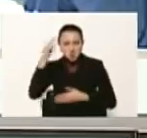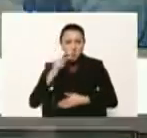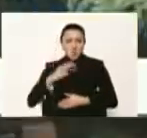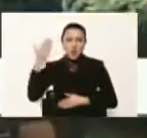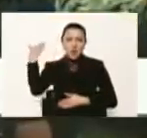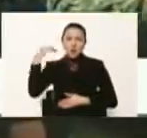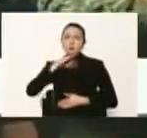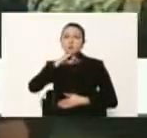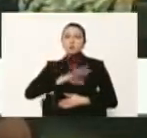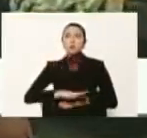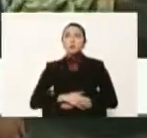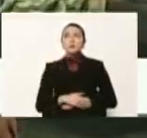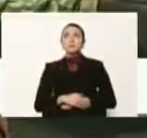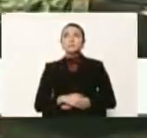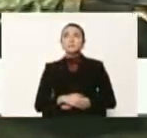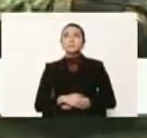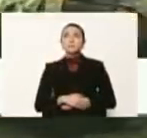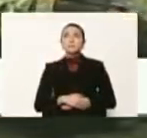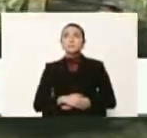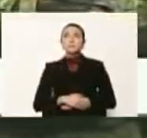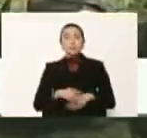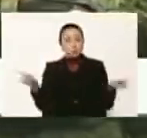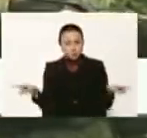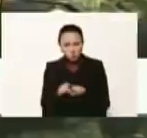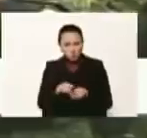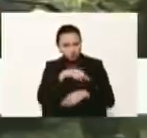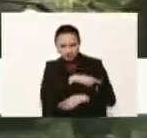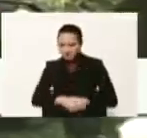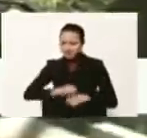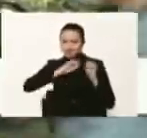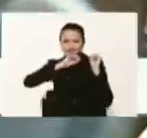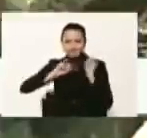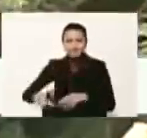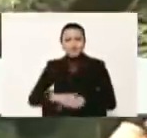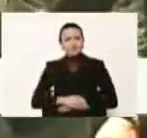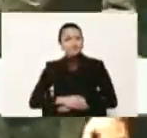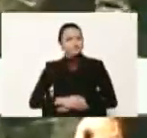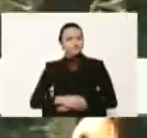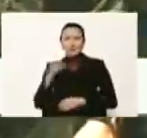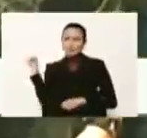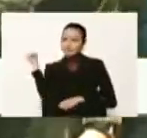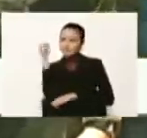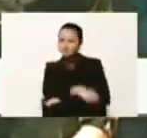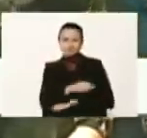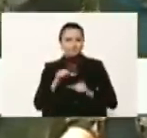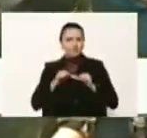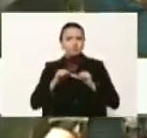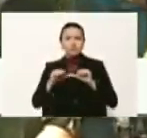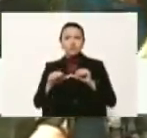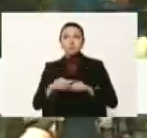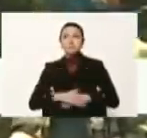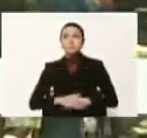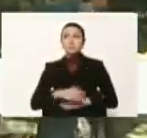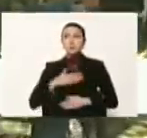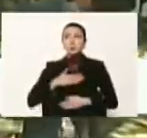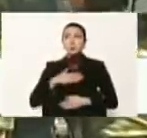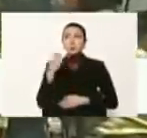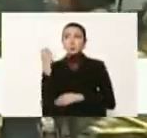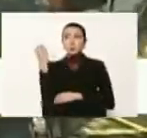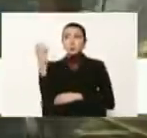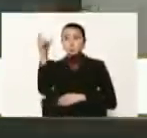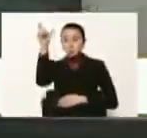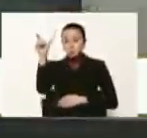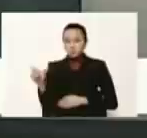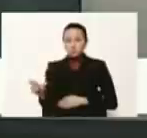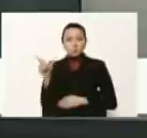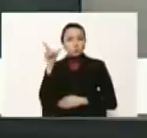Simón Bolívar. Deben desistir. Fracasaron y seguirán fracasando. Yo quiero ceder la palabra al almirante en